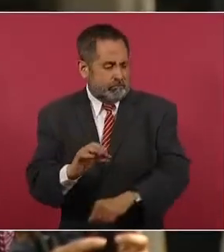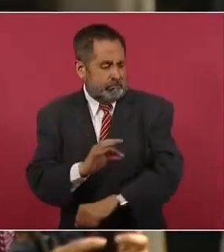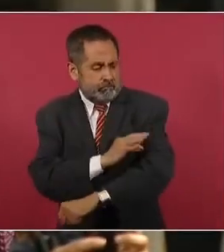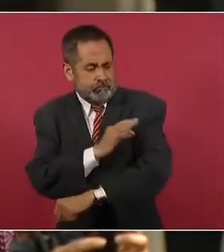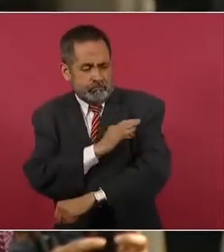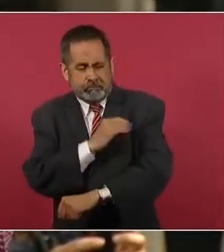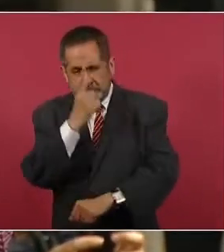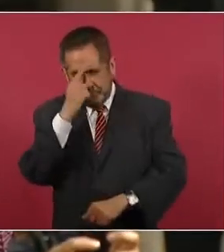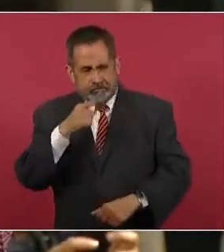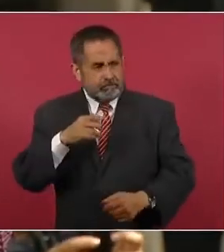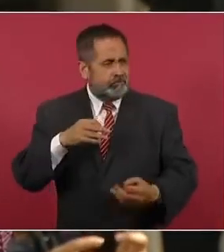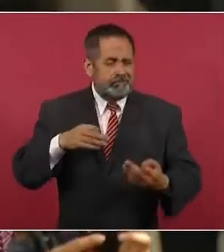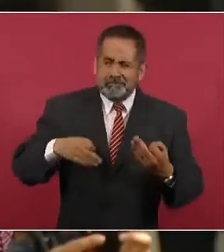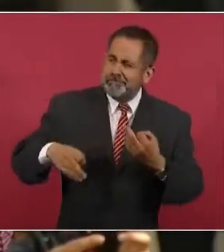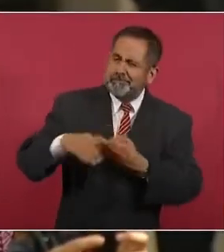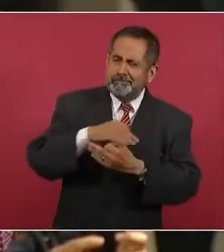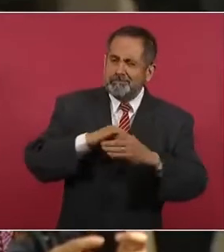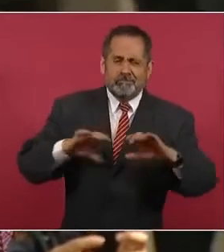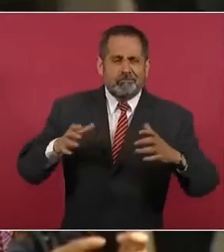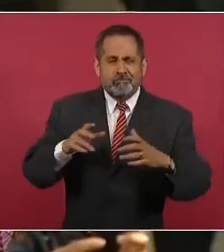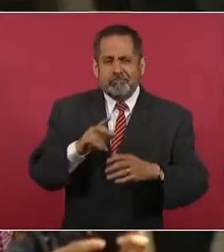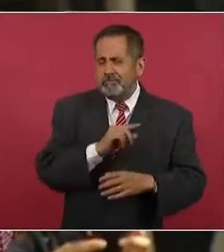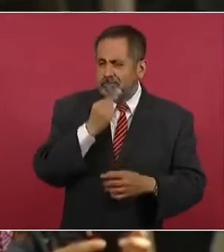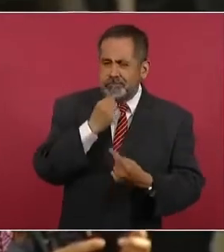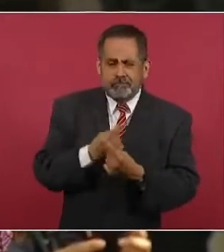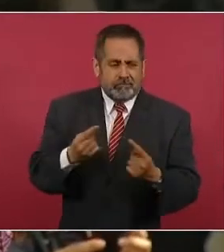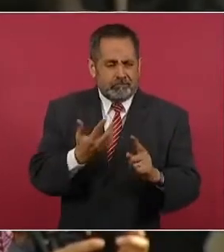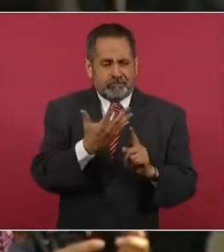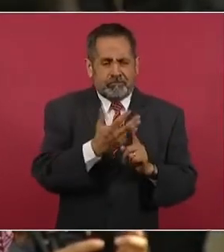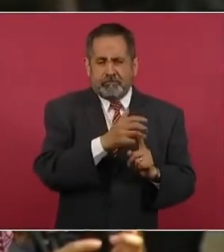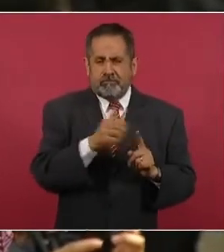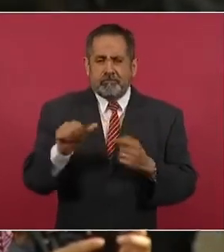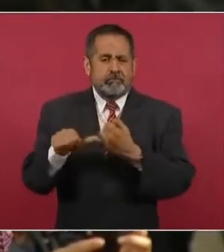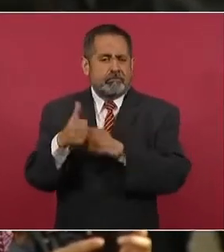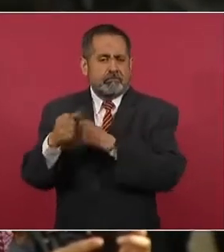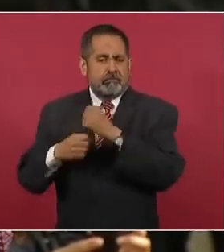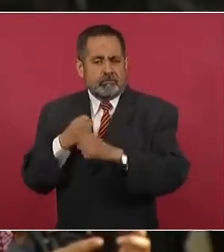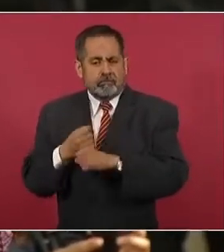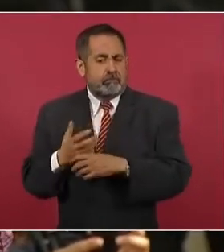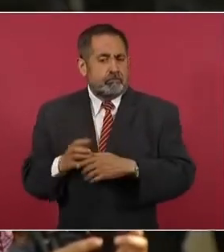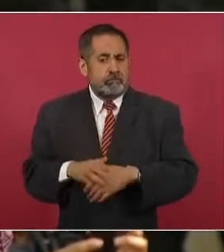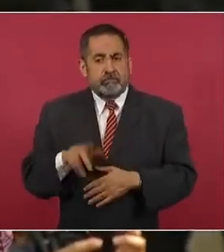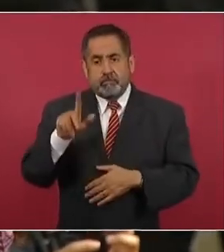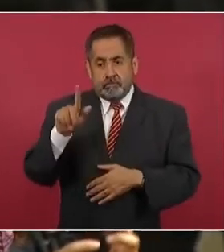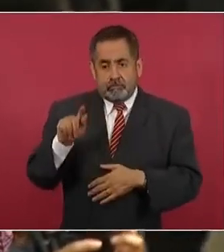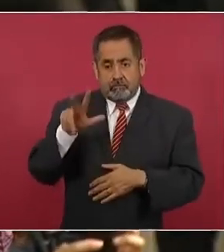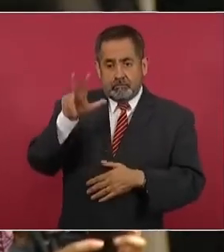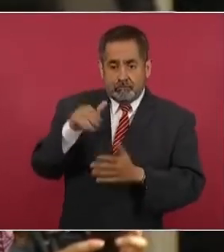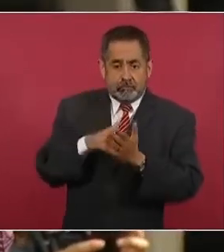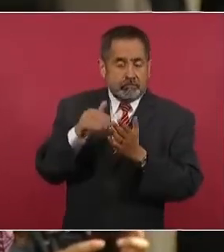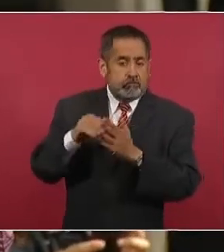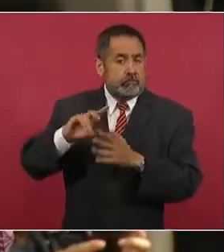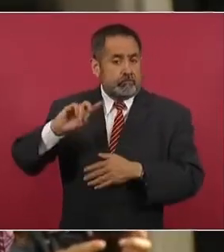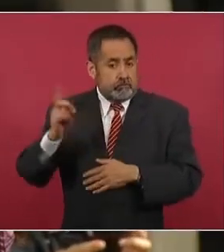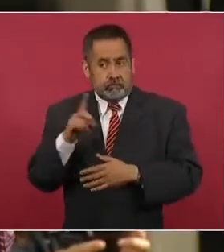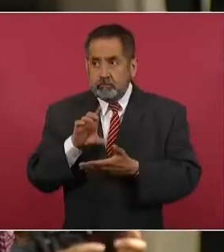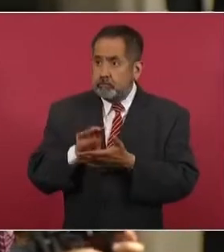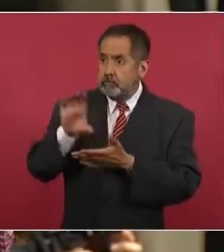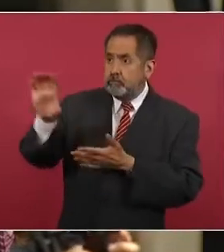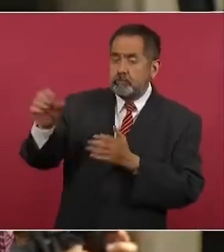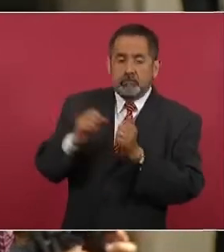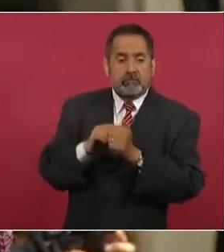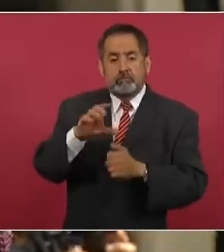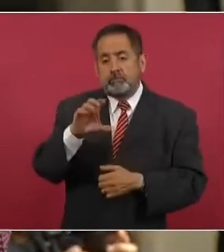necesitan para cubrir a este grupo de edad de 5 a 11 años, y estos $78 millones con COVAX, ¿a cuántas